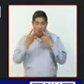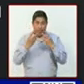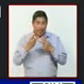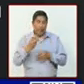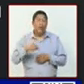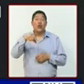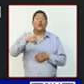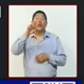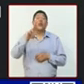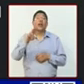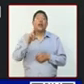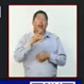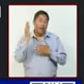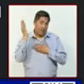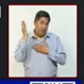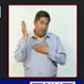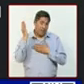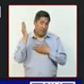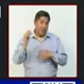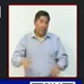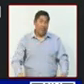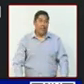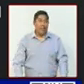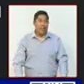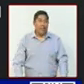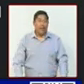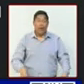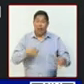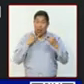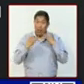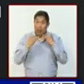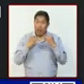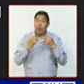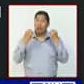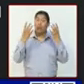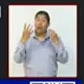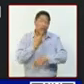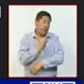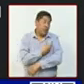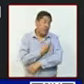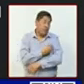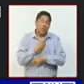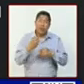QR nos da los datos de